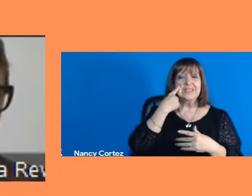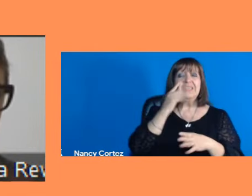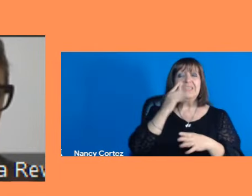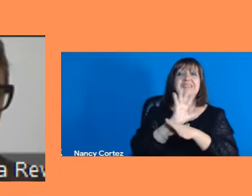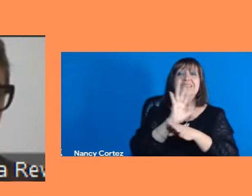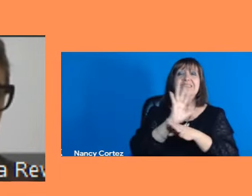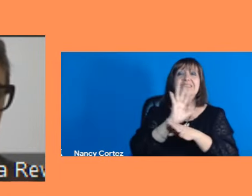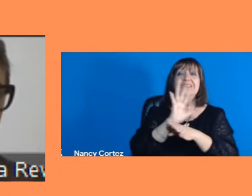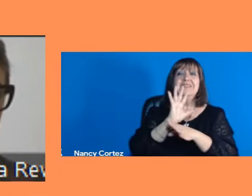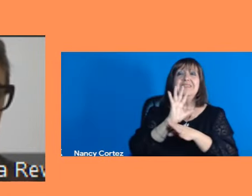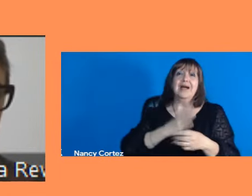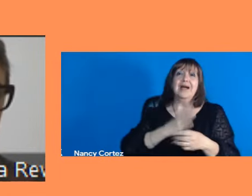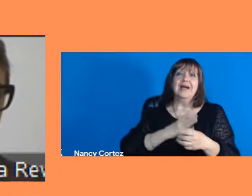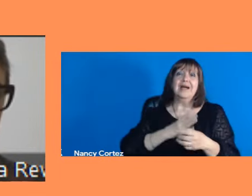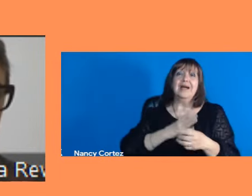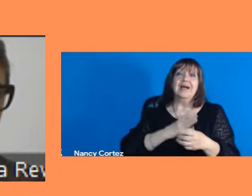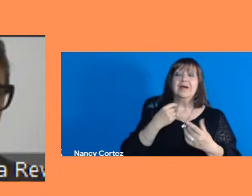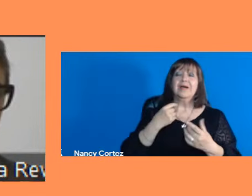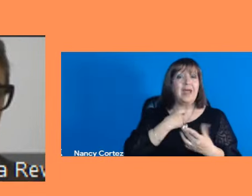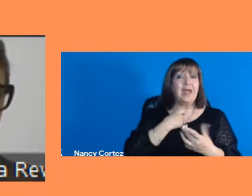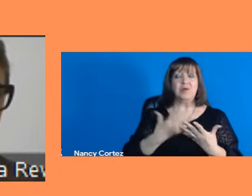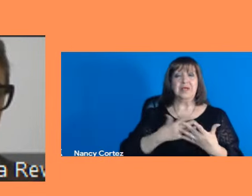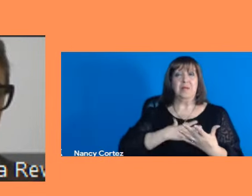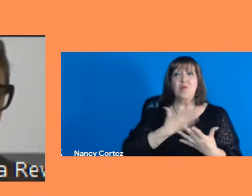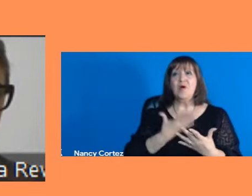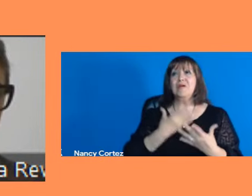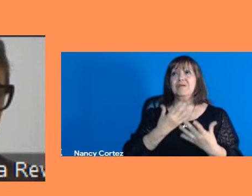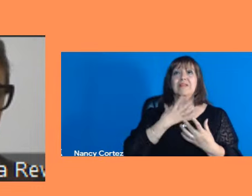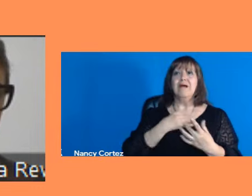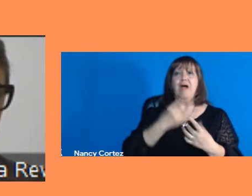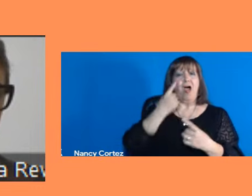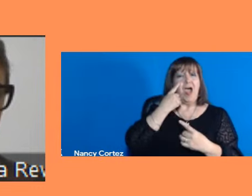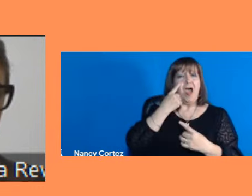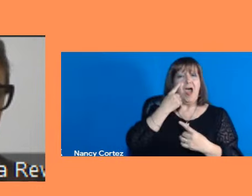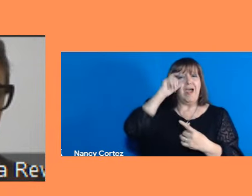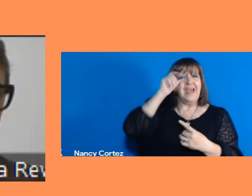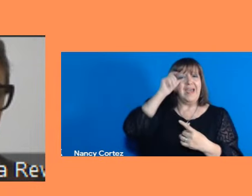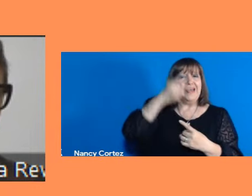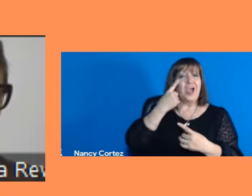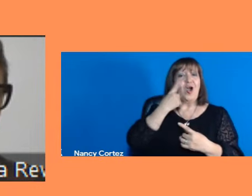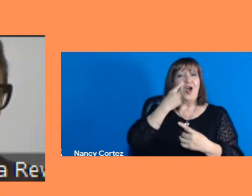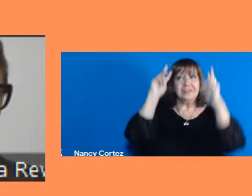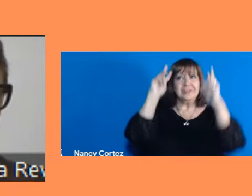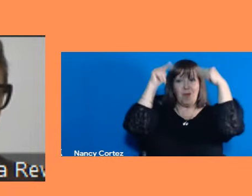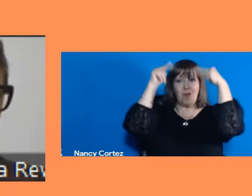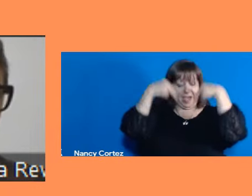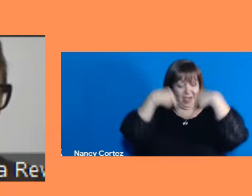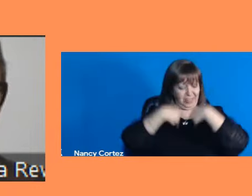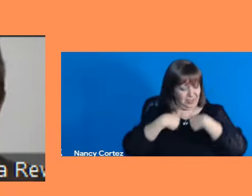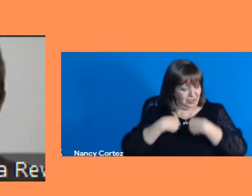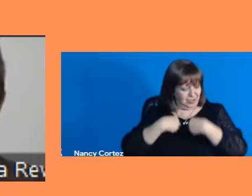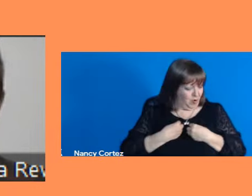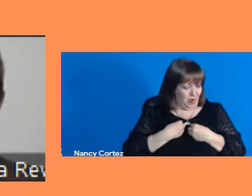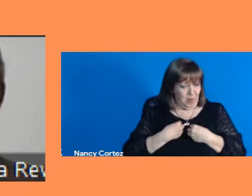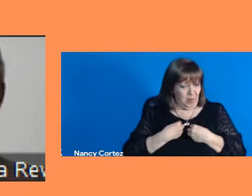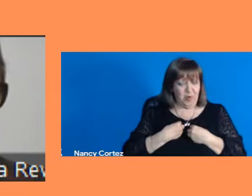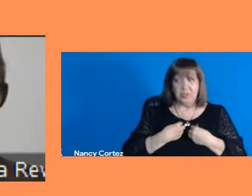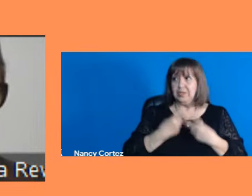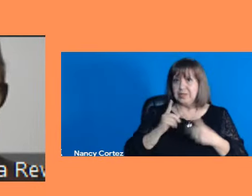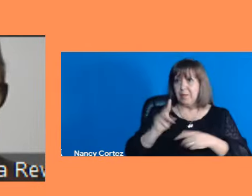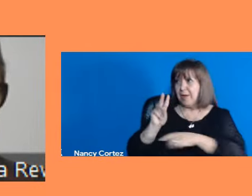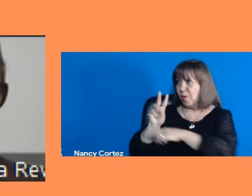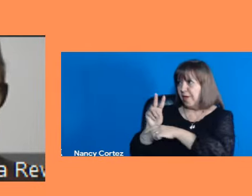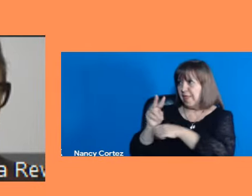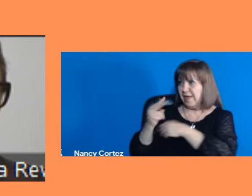permite conocernos, valorar la afectividad y cuidarnos entre todas, todos y todes.